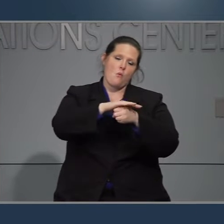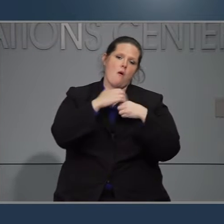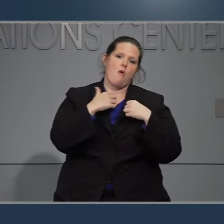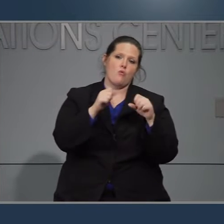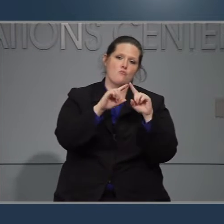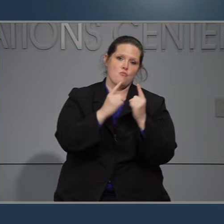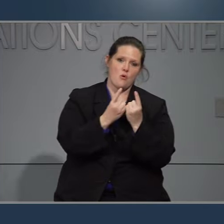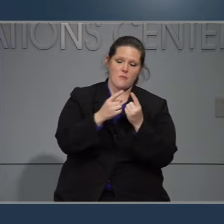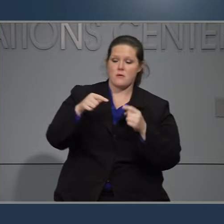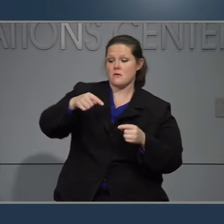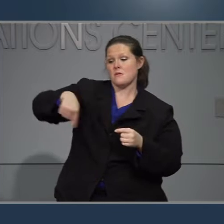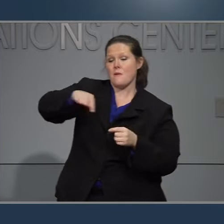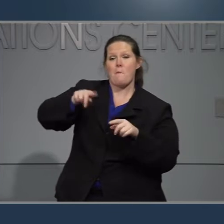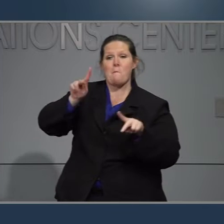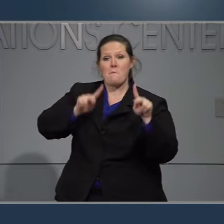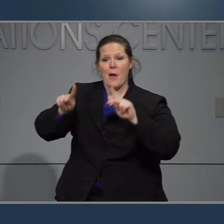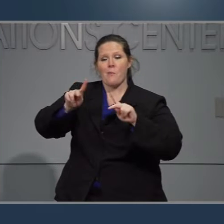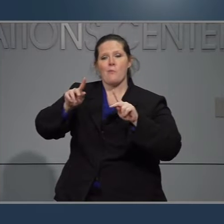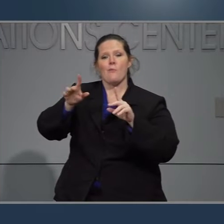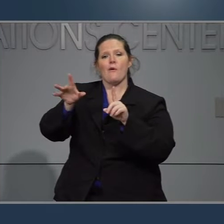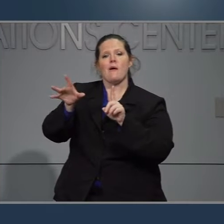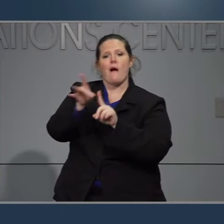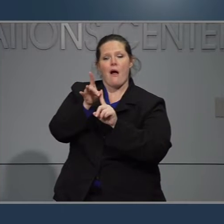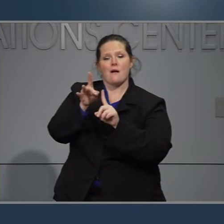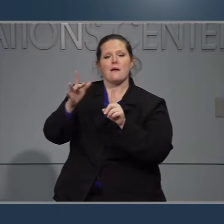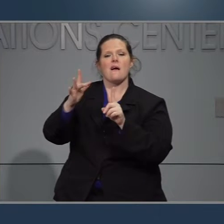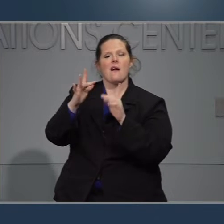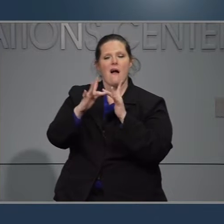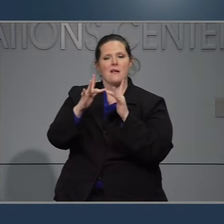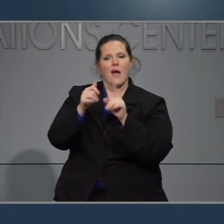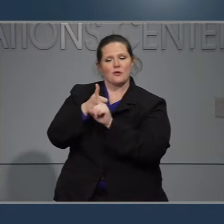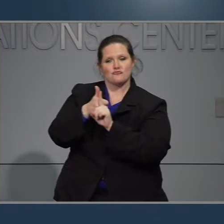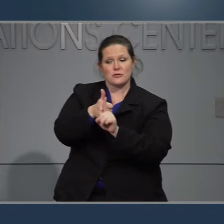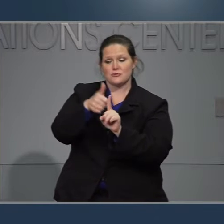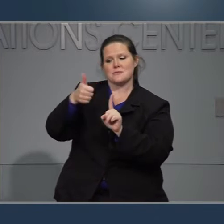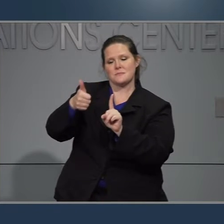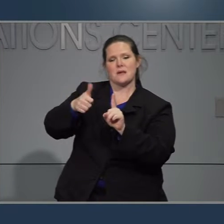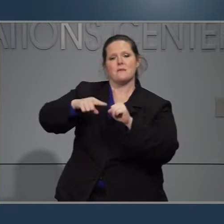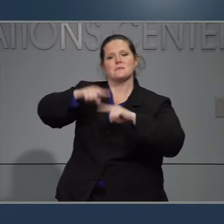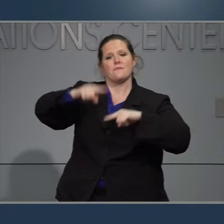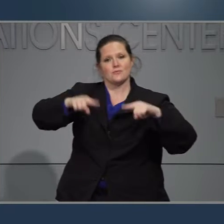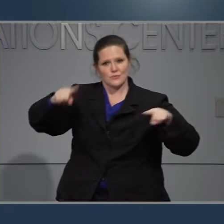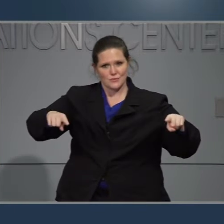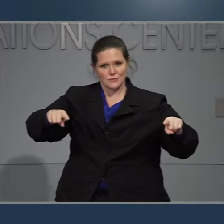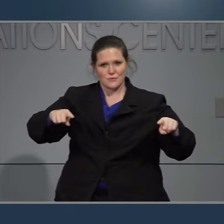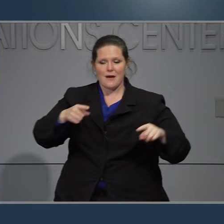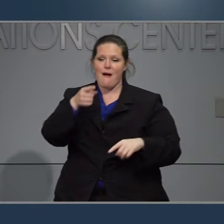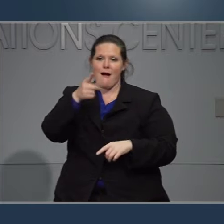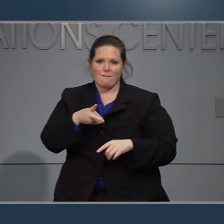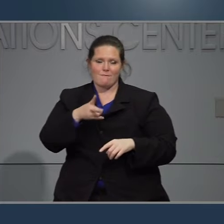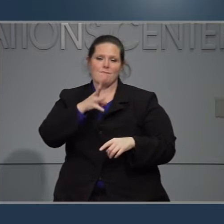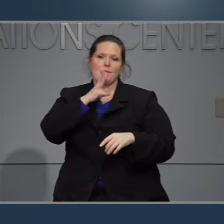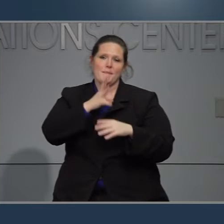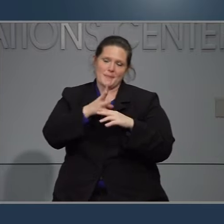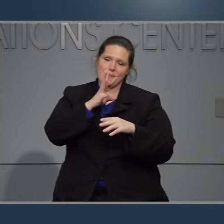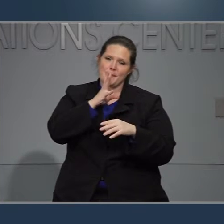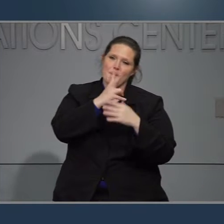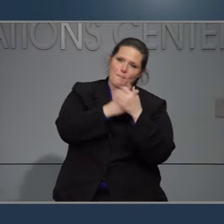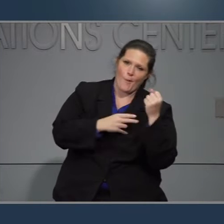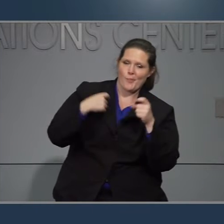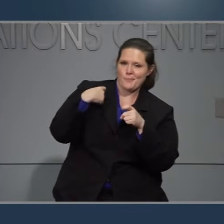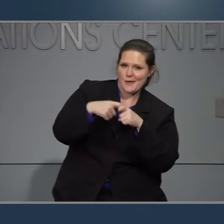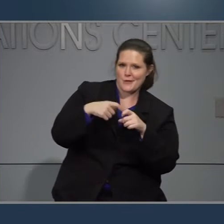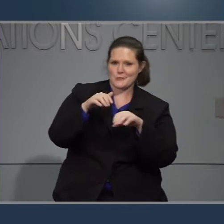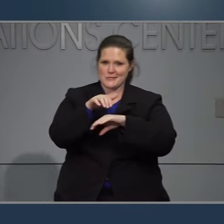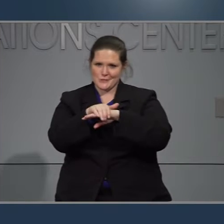COVID-19 reflejan la diversidad de las comunidades en las que sirven y casi la mitad son bilingües. Los suministros de EPP son estables. Entonces,